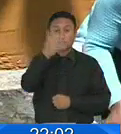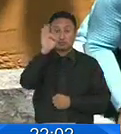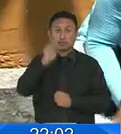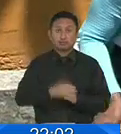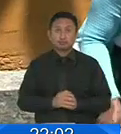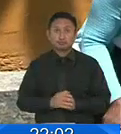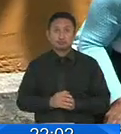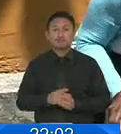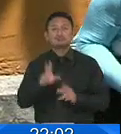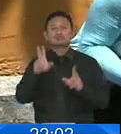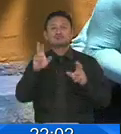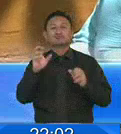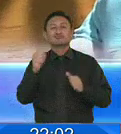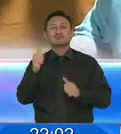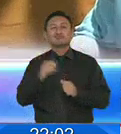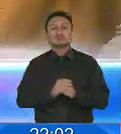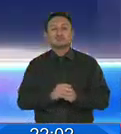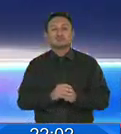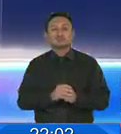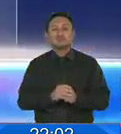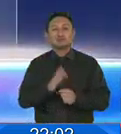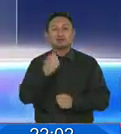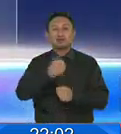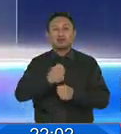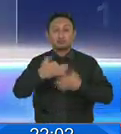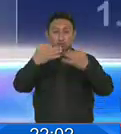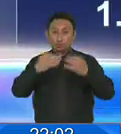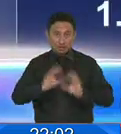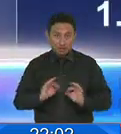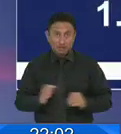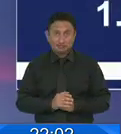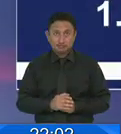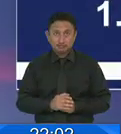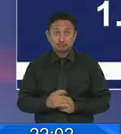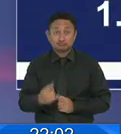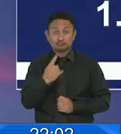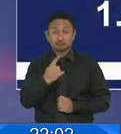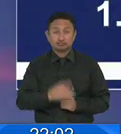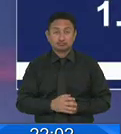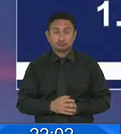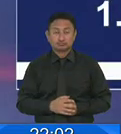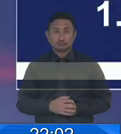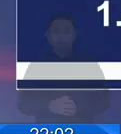Refiriéndonos al subempleo del total nacional a 2019, esta cifra también aumentó, pues se ubicó en